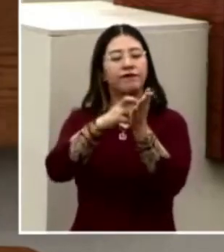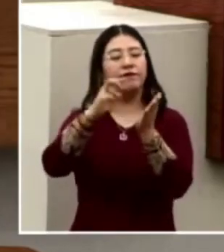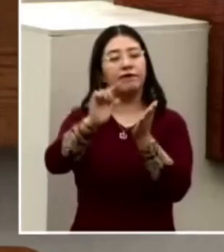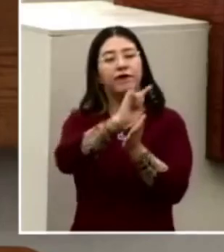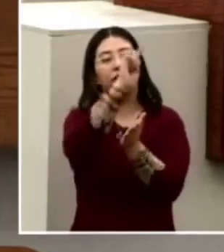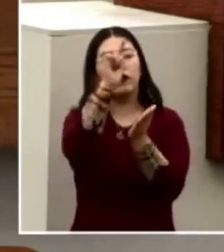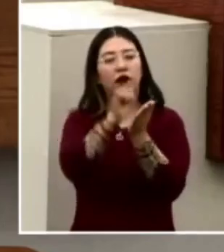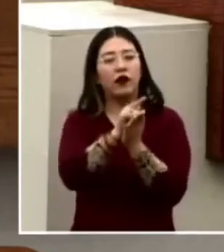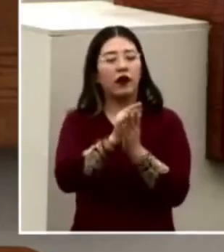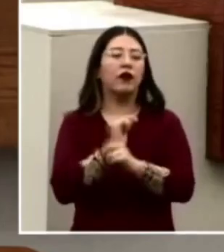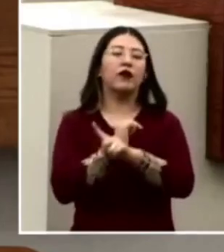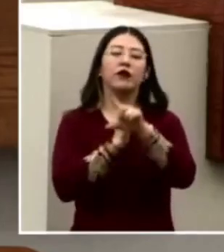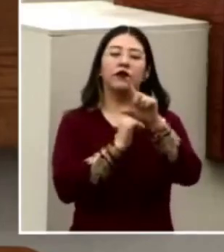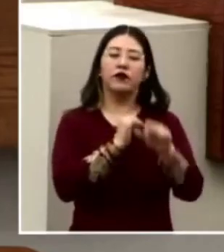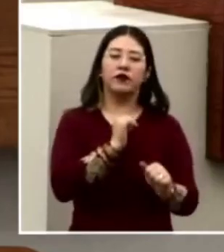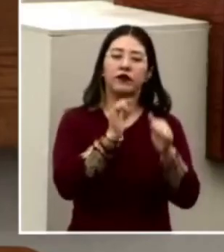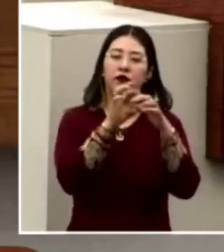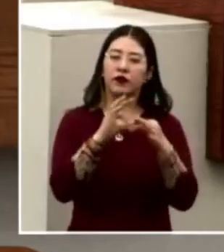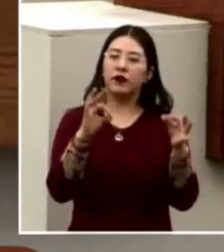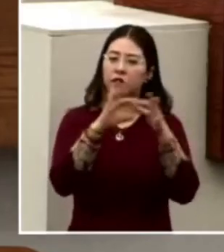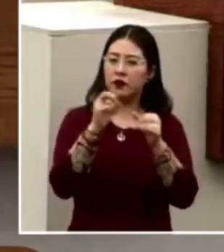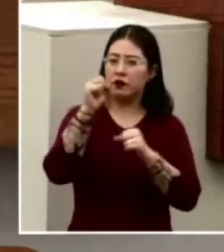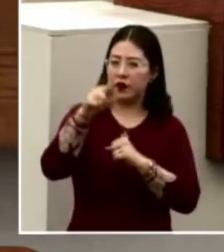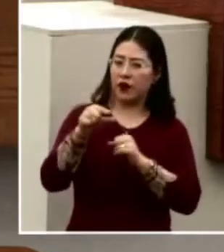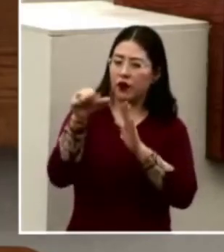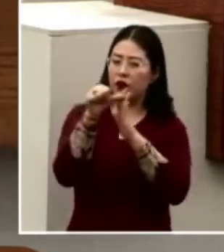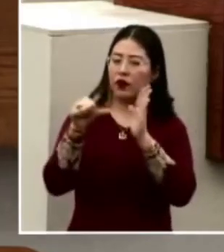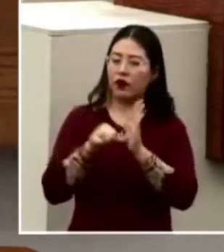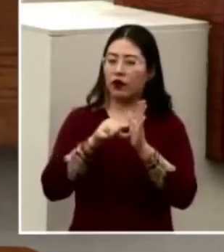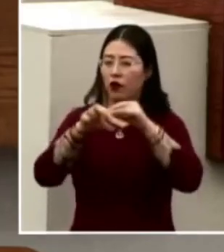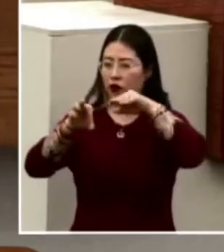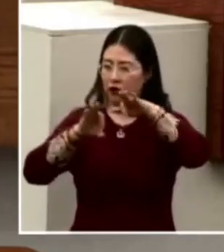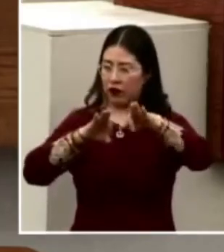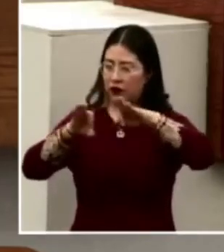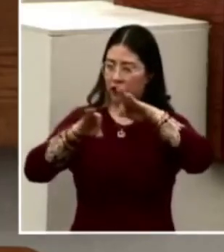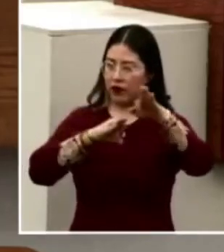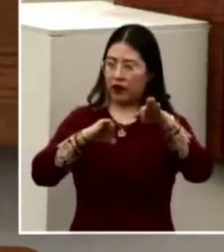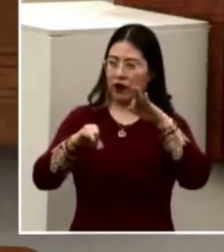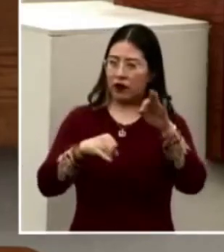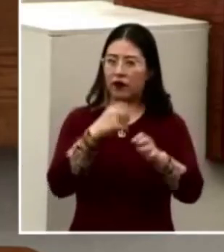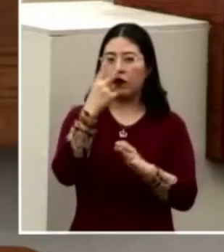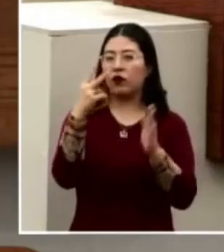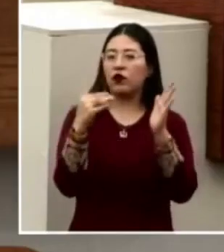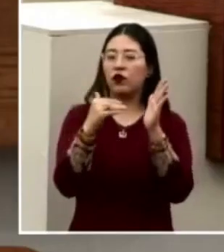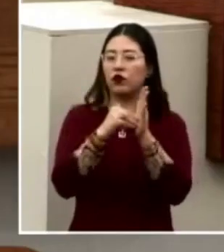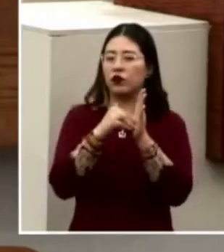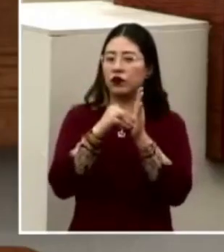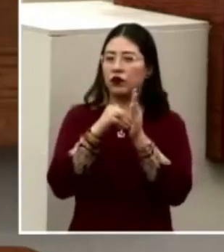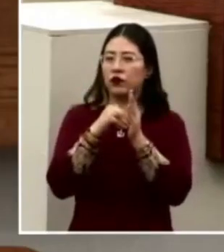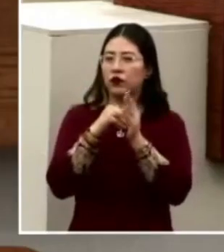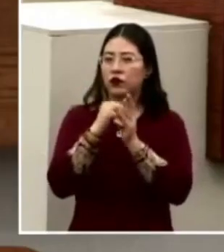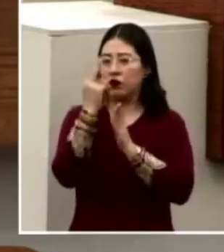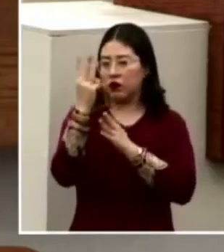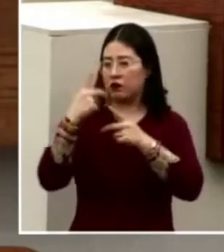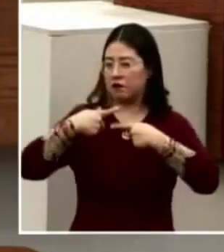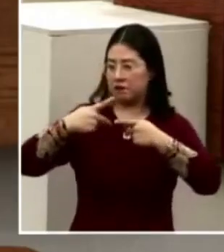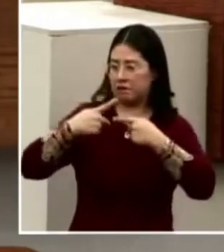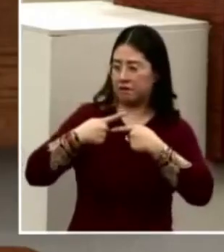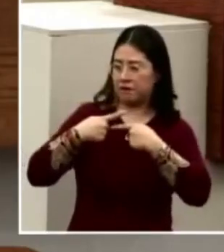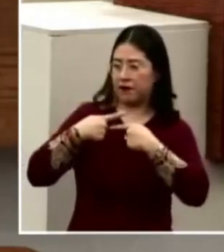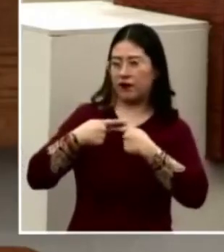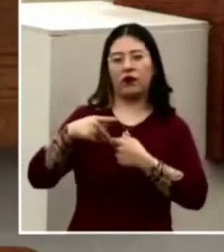constitucional, y se estableció un mecanismo de trabajo donde participaron 2 senadores, incluso del